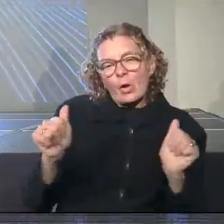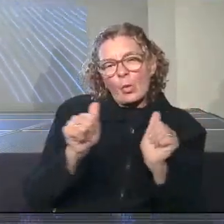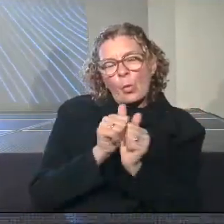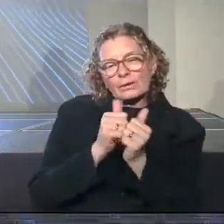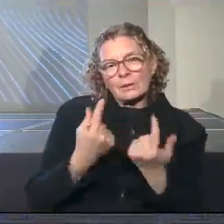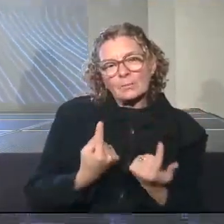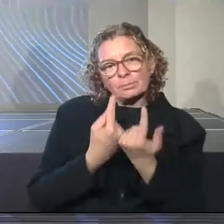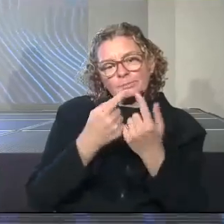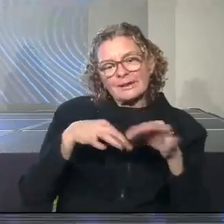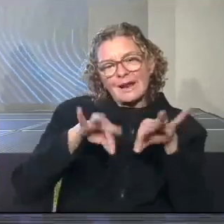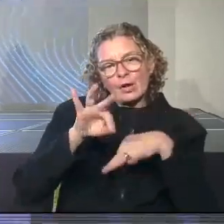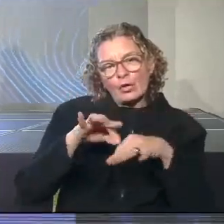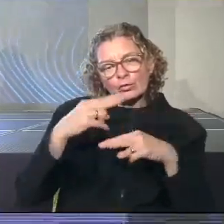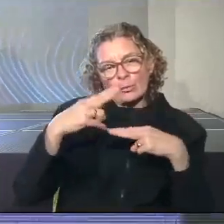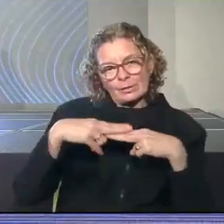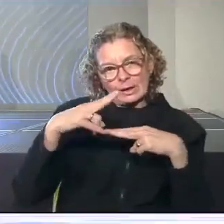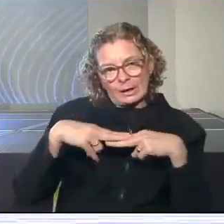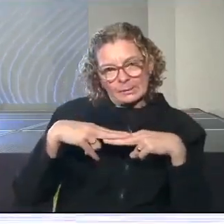hacer negocios a través de Internet.